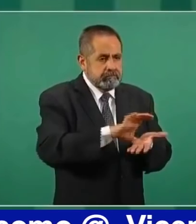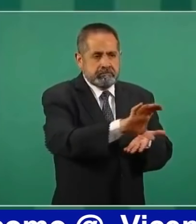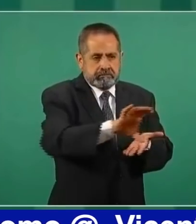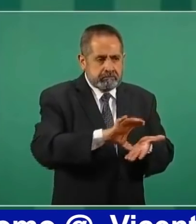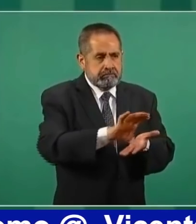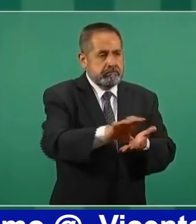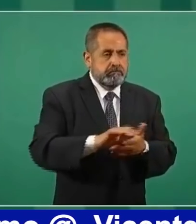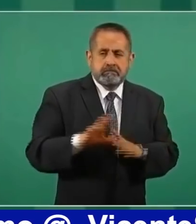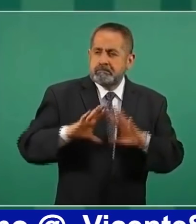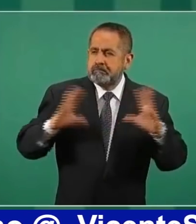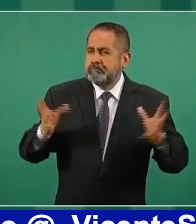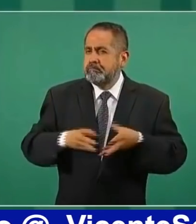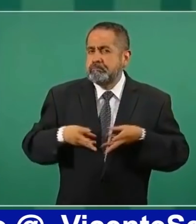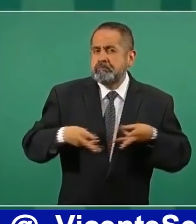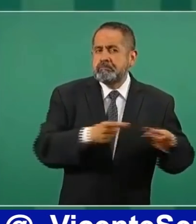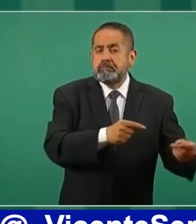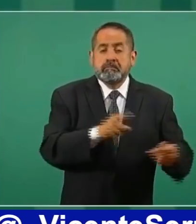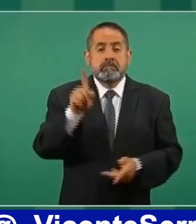millones.